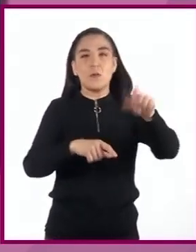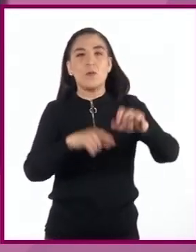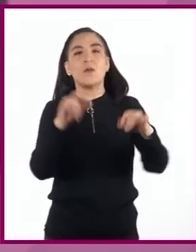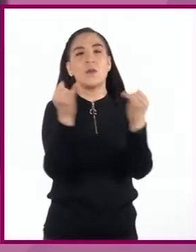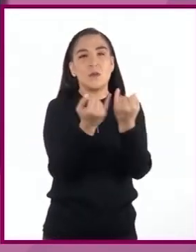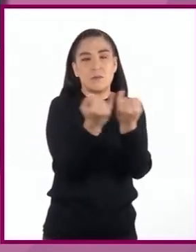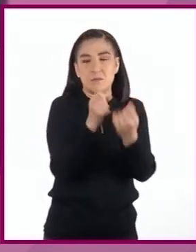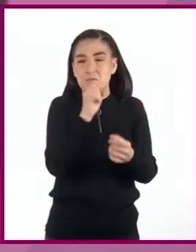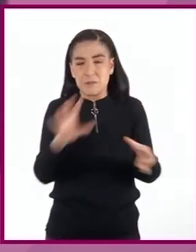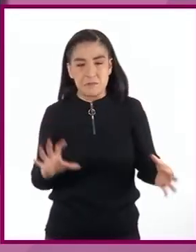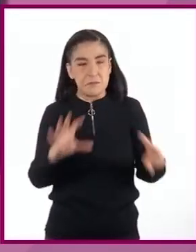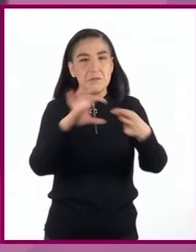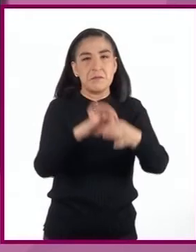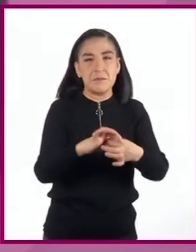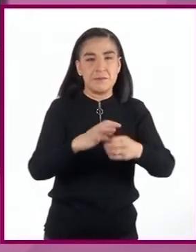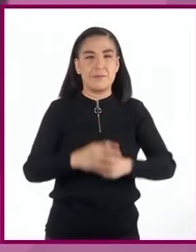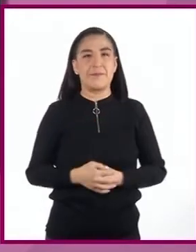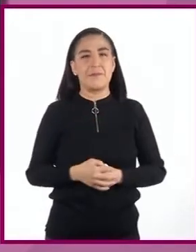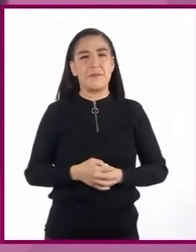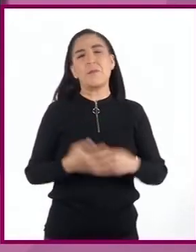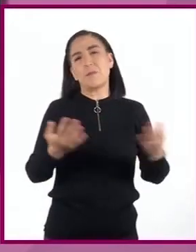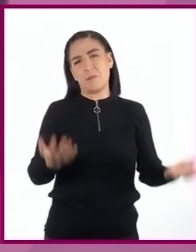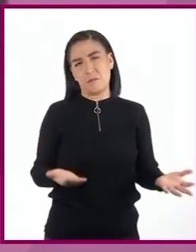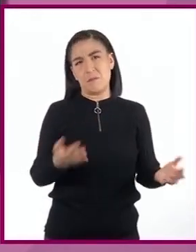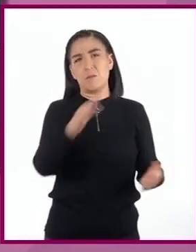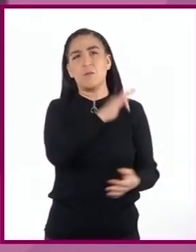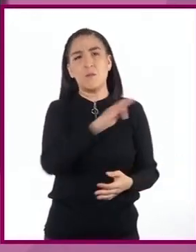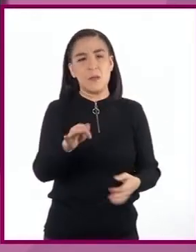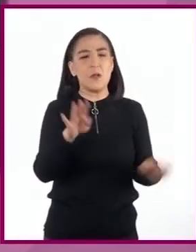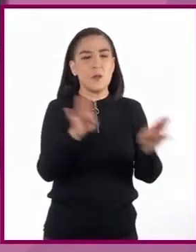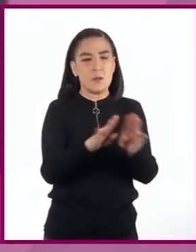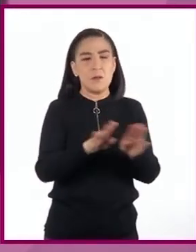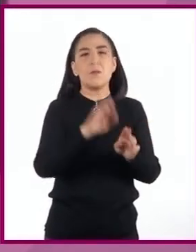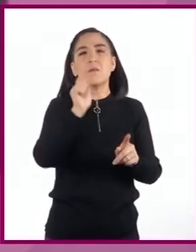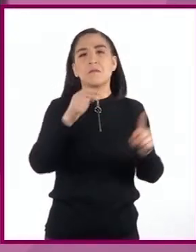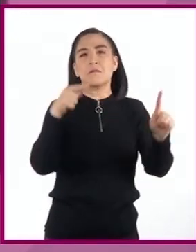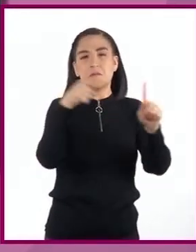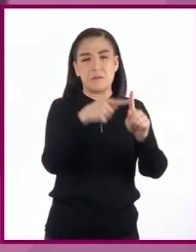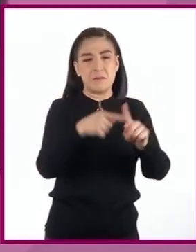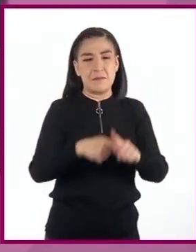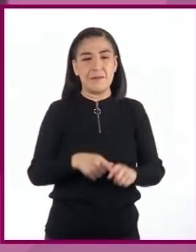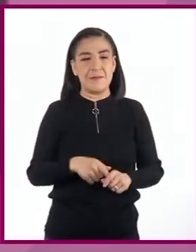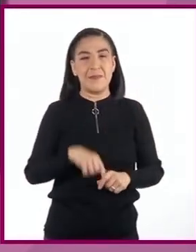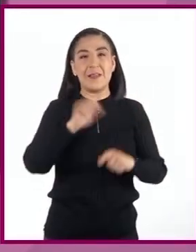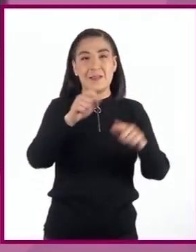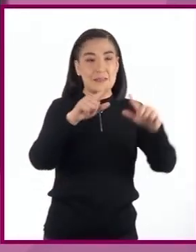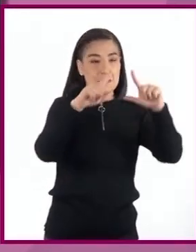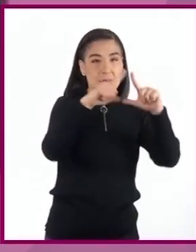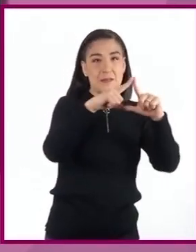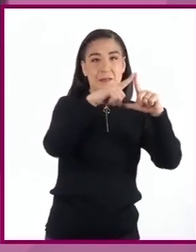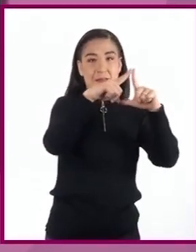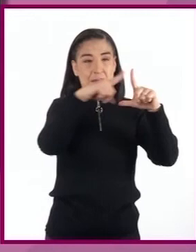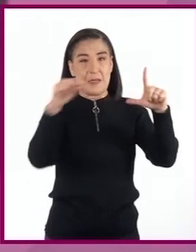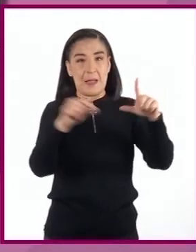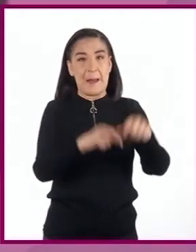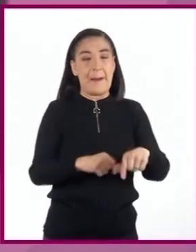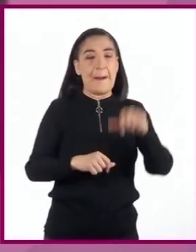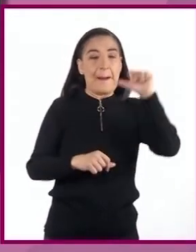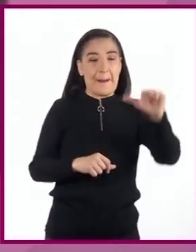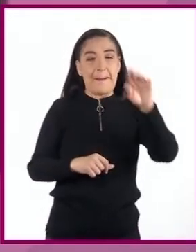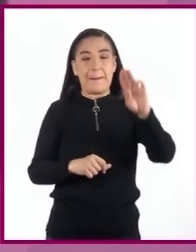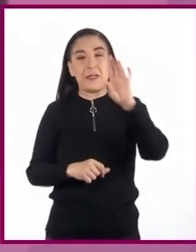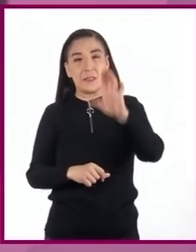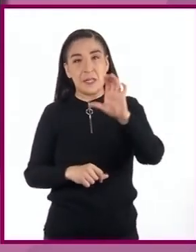sí. Podemos entonces afirmar que los triángulos ABC y